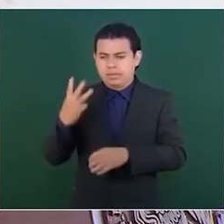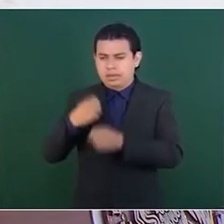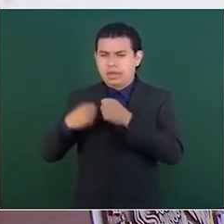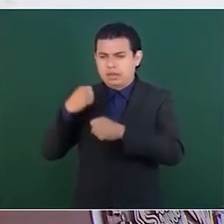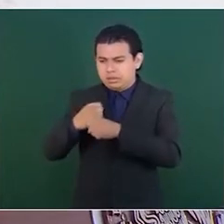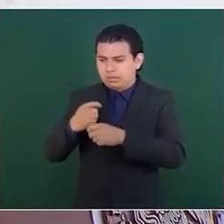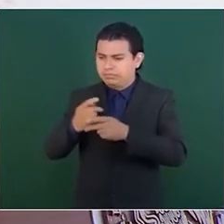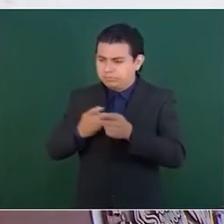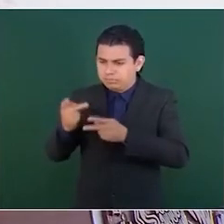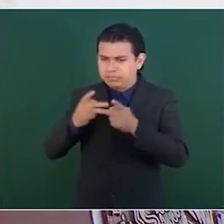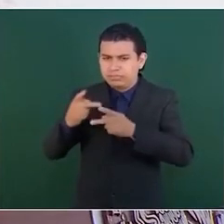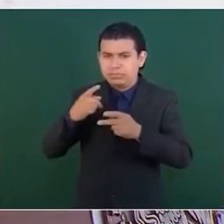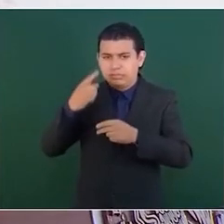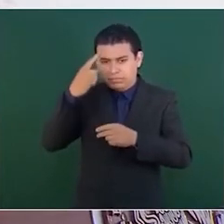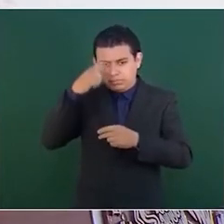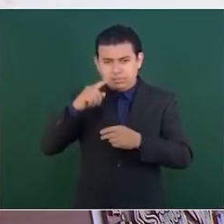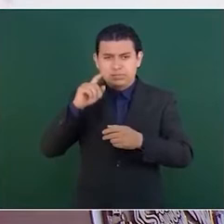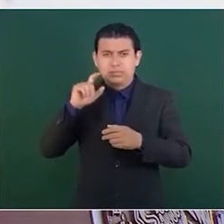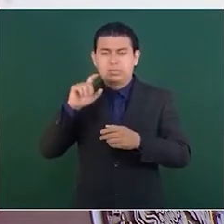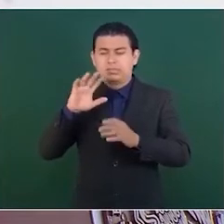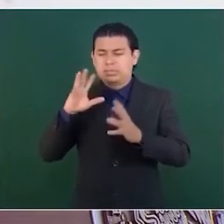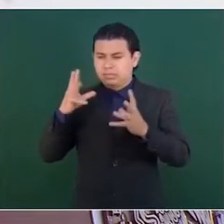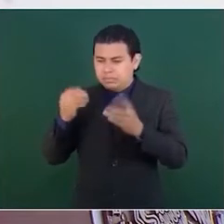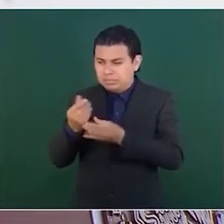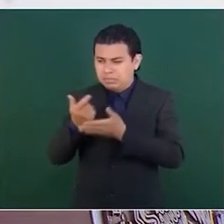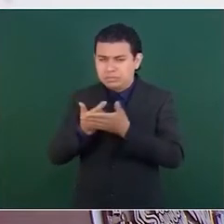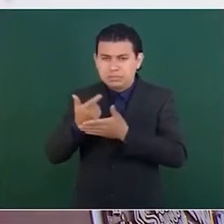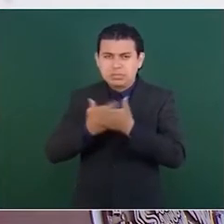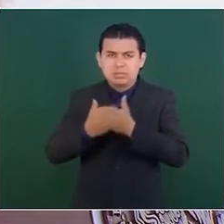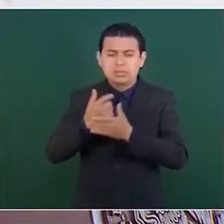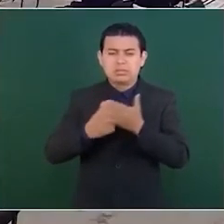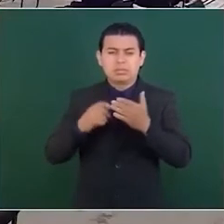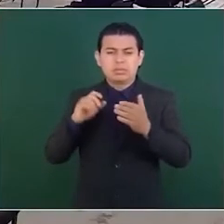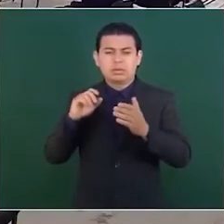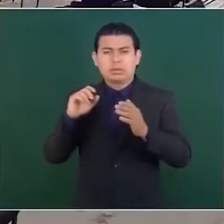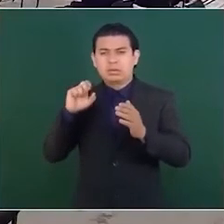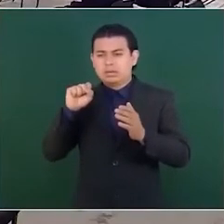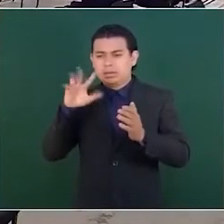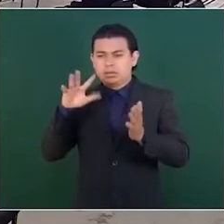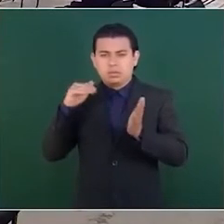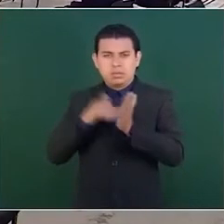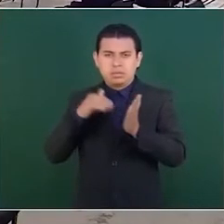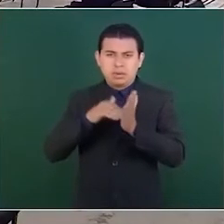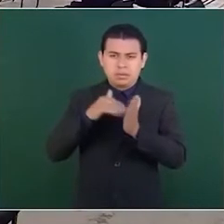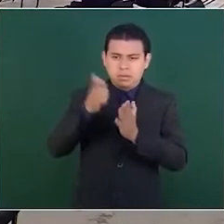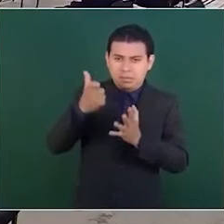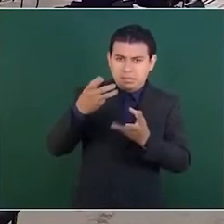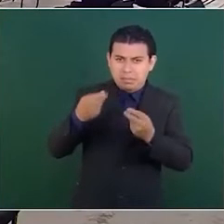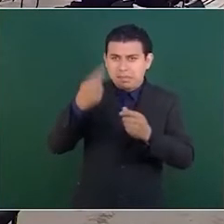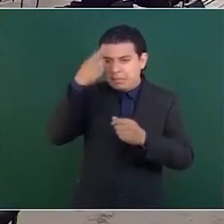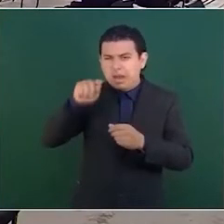alrededor de 35 mil millones de pesos para rehabilitar